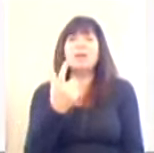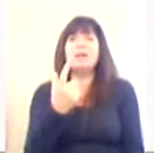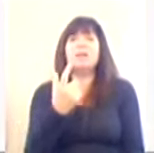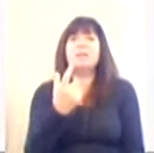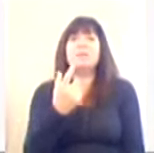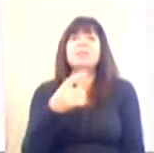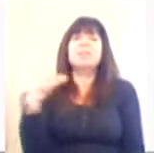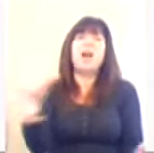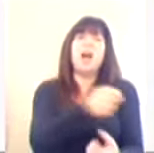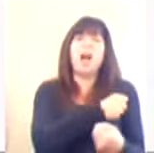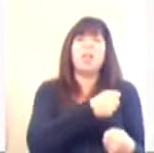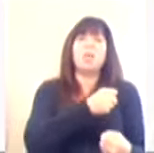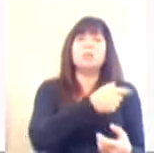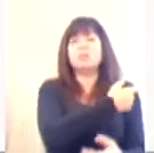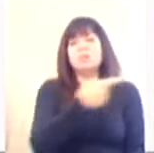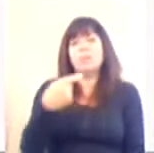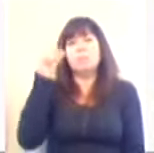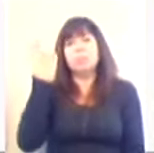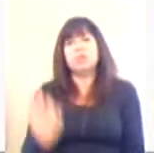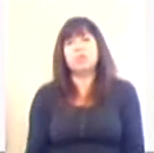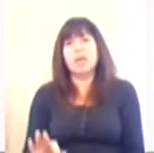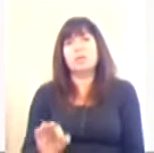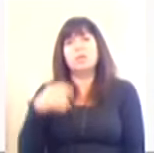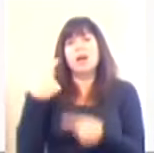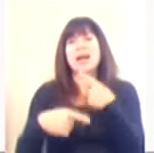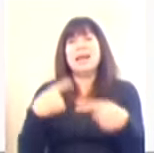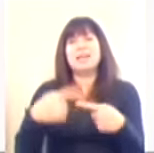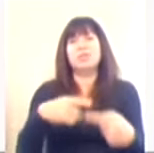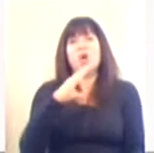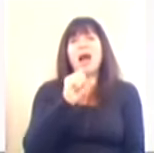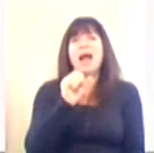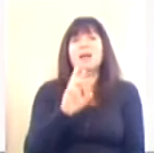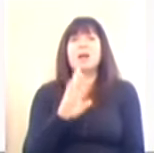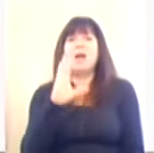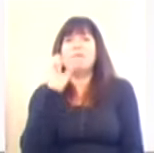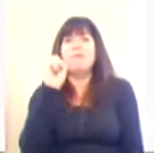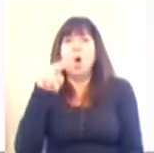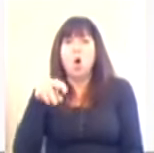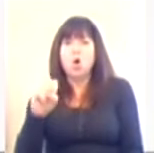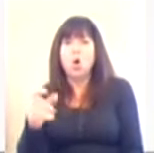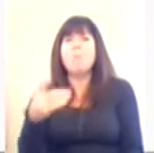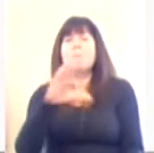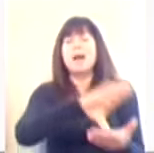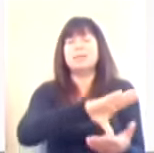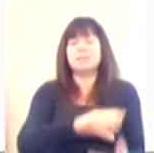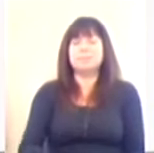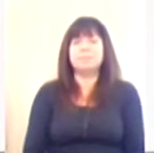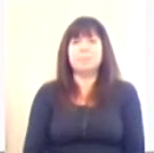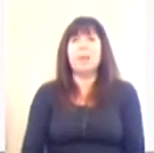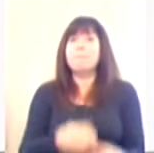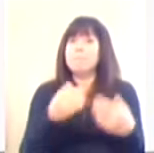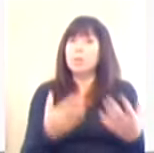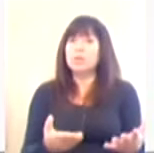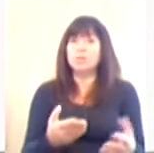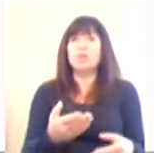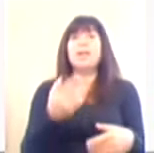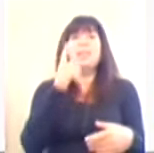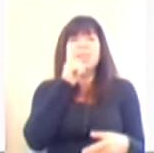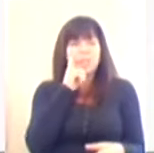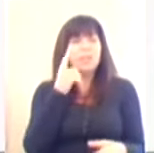100% de la generación a carbón de nuestro país. Por lo tanto, teniendo, ¿no es cierto?, energías renovables,